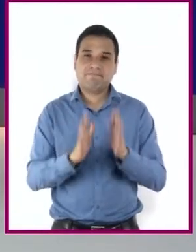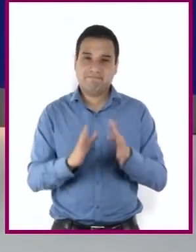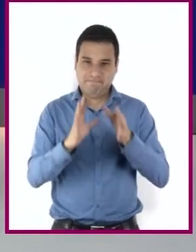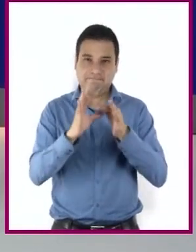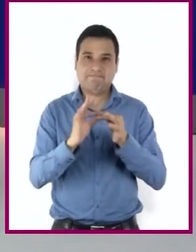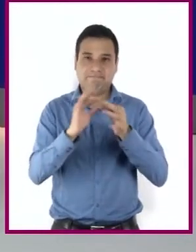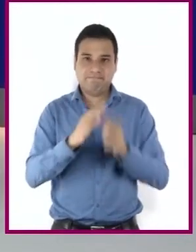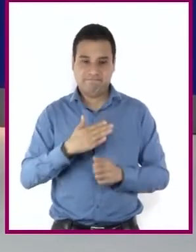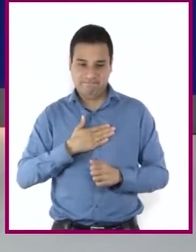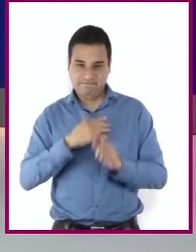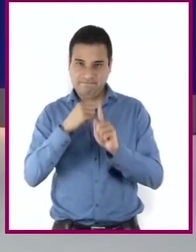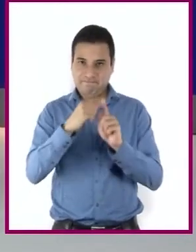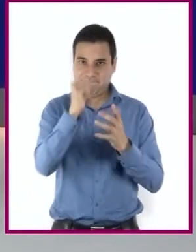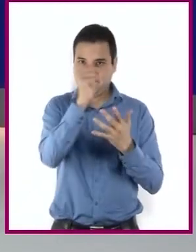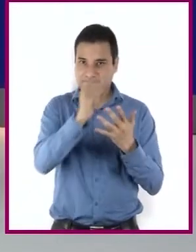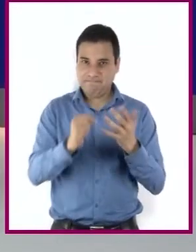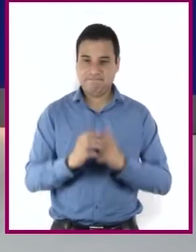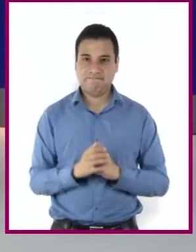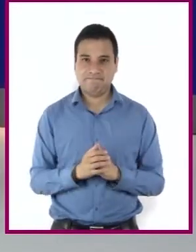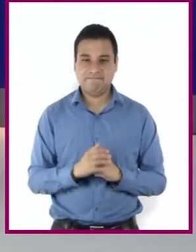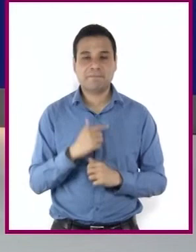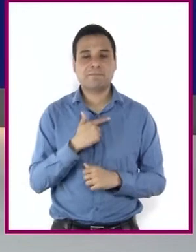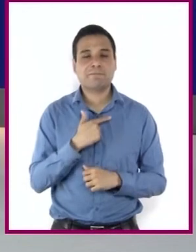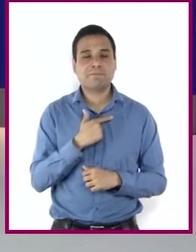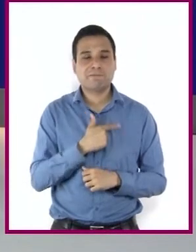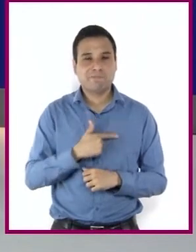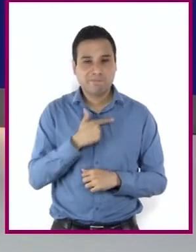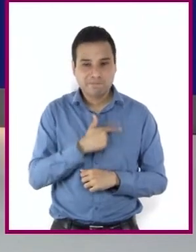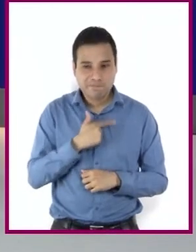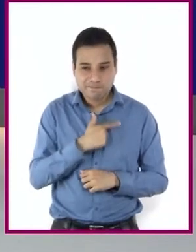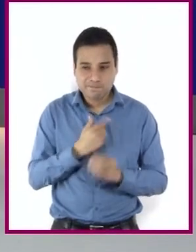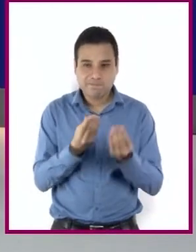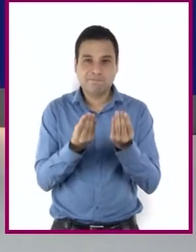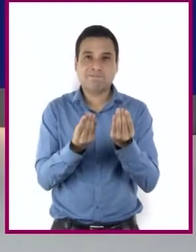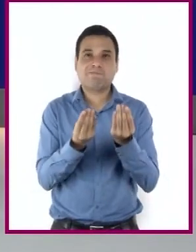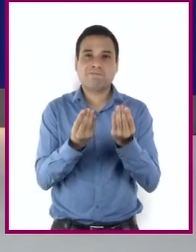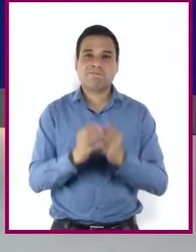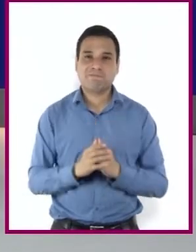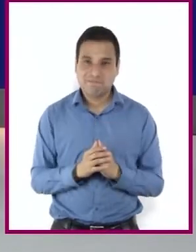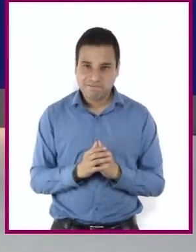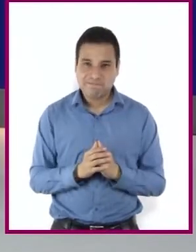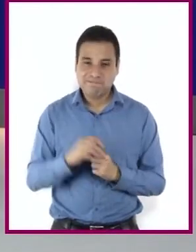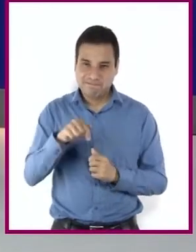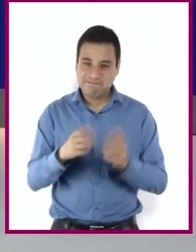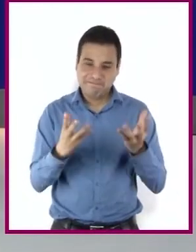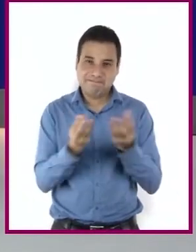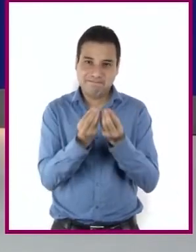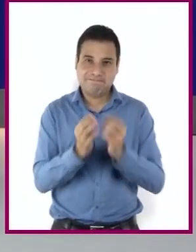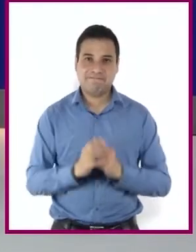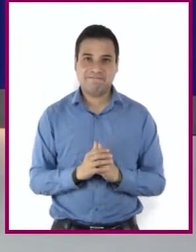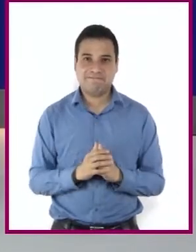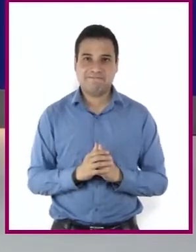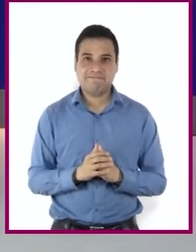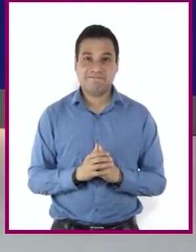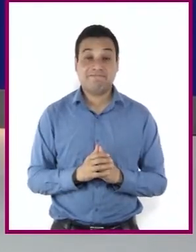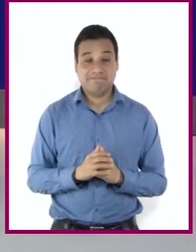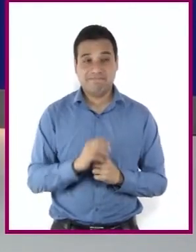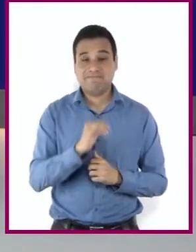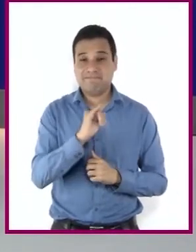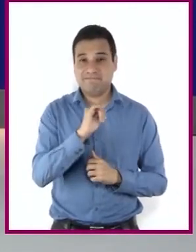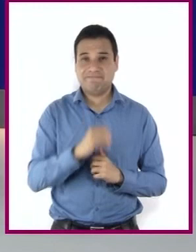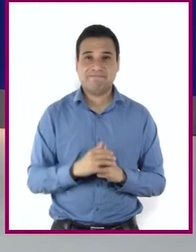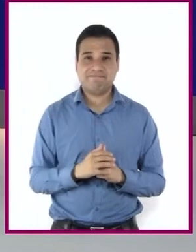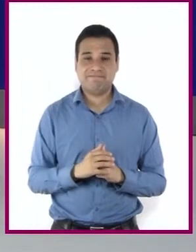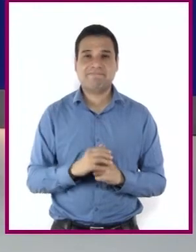nuestras fortalezas. Ha sido un gusto enorme haber compartido con ustedes este espacio. Así es,